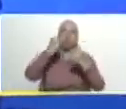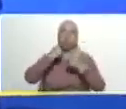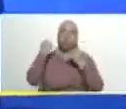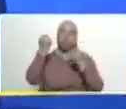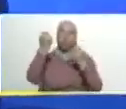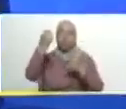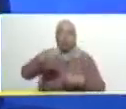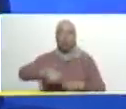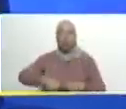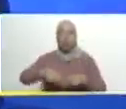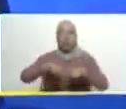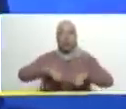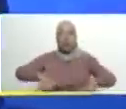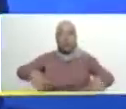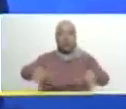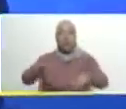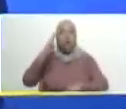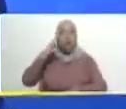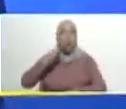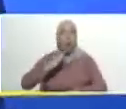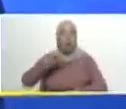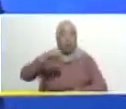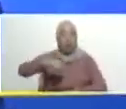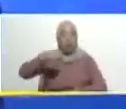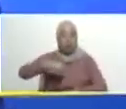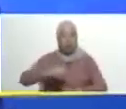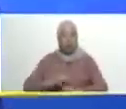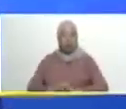Estamos acá en el Salón Simón Bolívar.